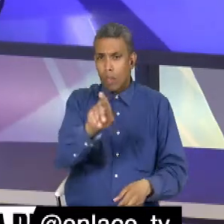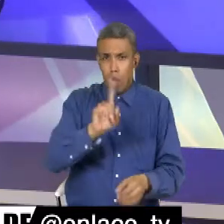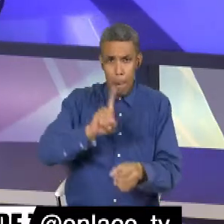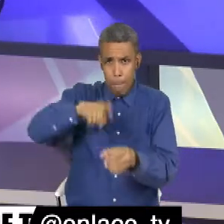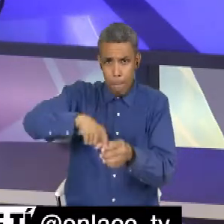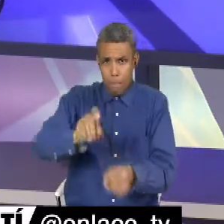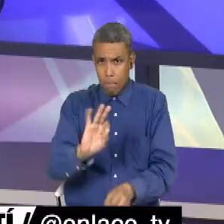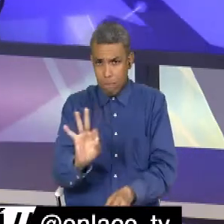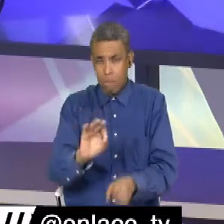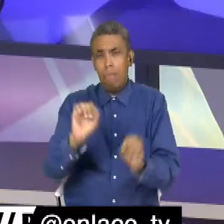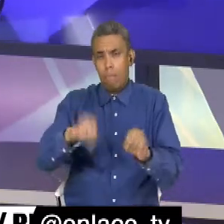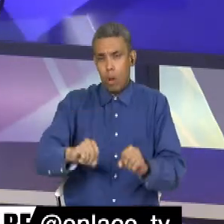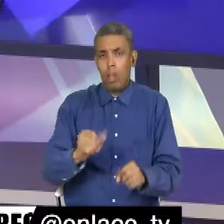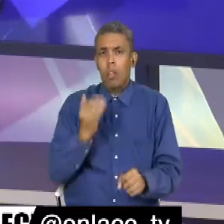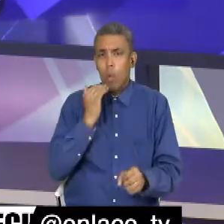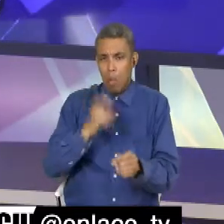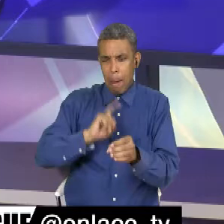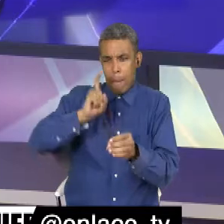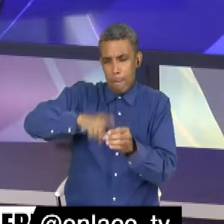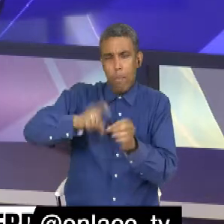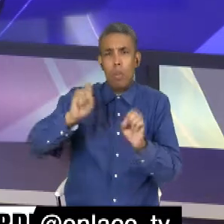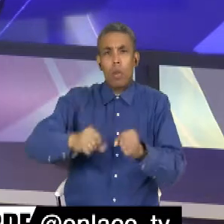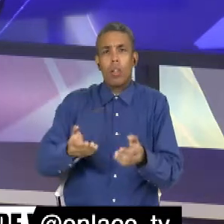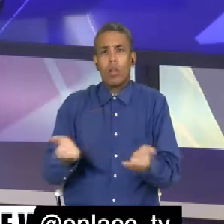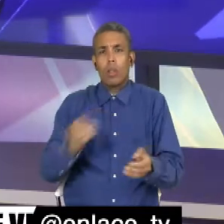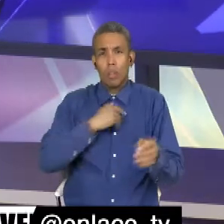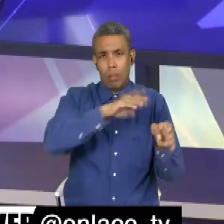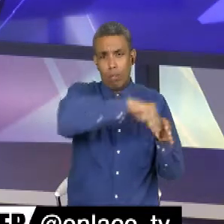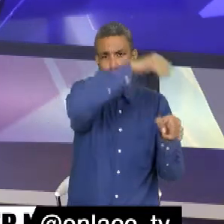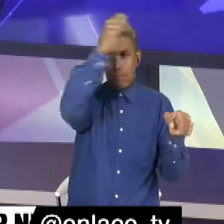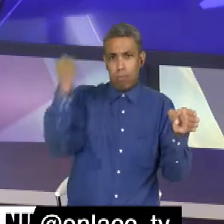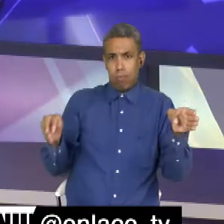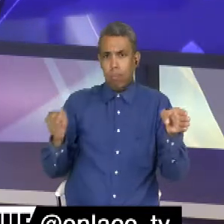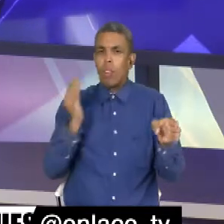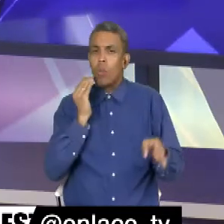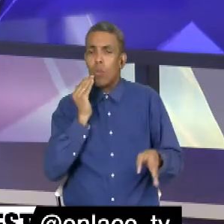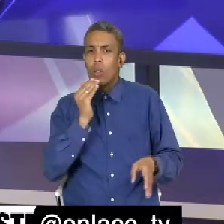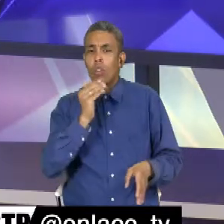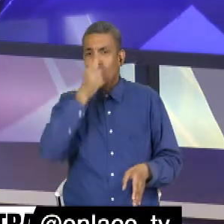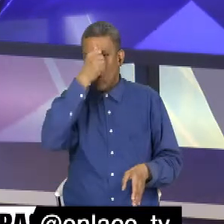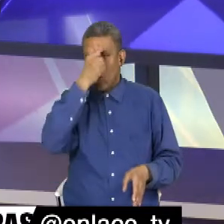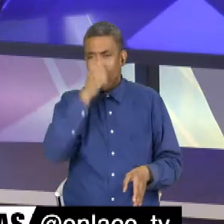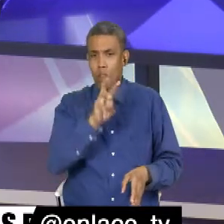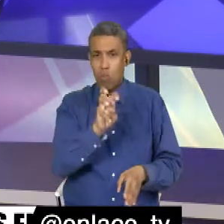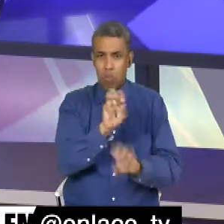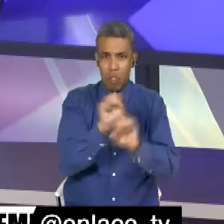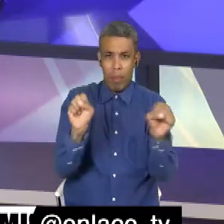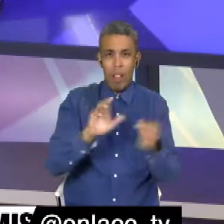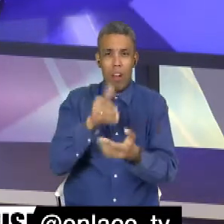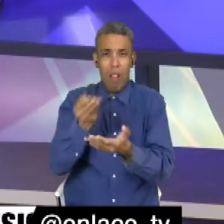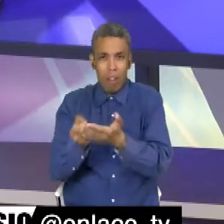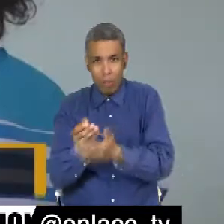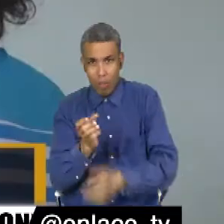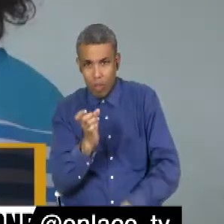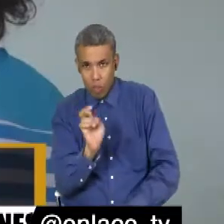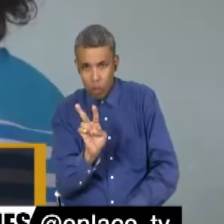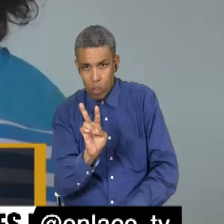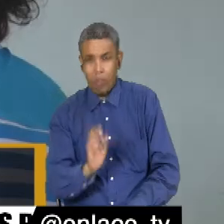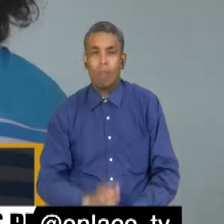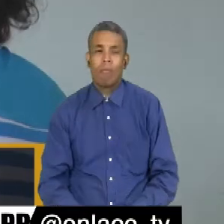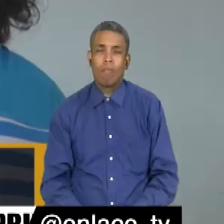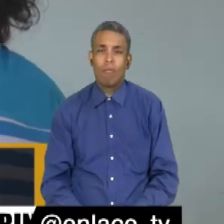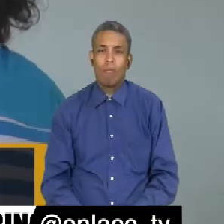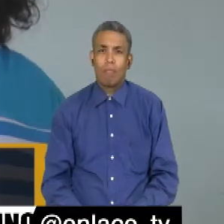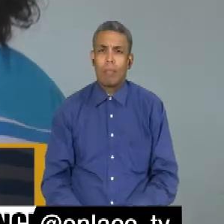se desarrollará el domingo en el Coliseo Luis F. Castellanos desde las 8 de la mañana hasta las 12 del mediodía. La jornada masiva